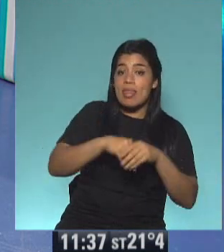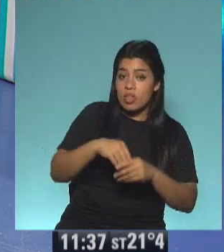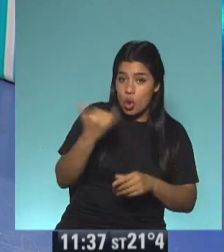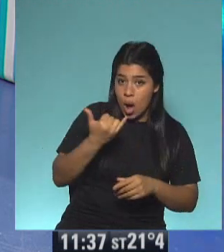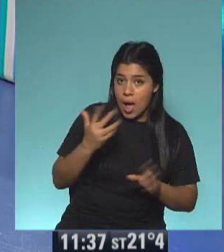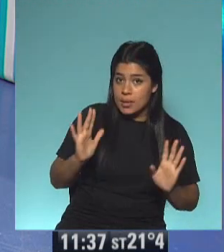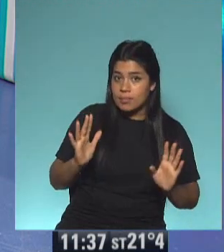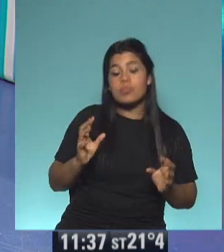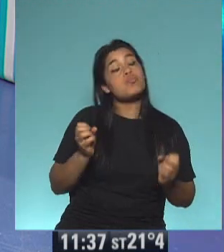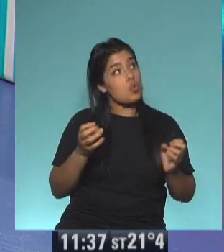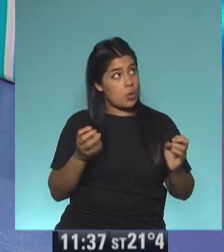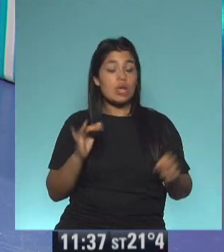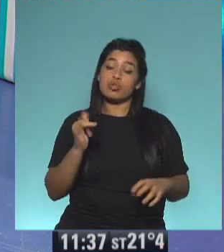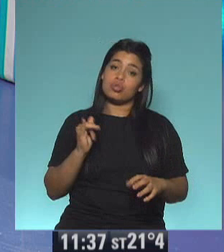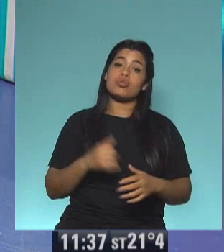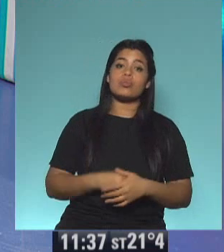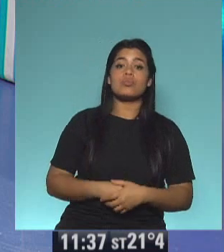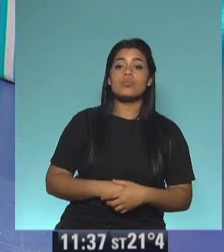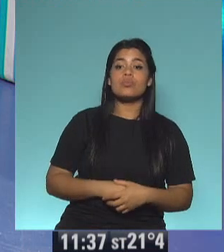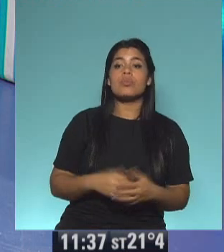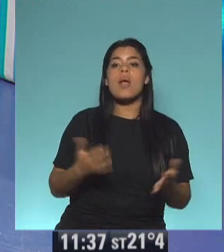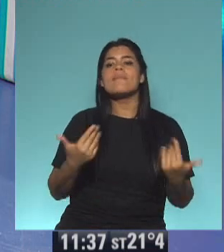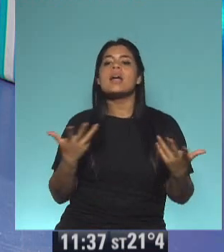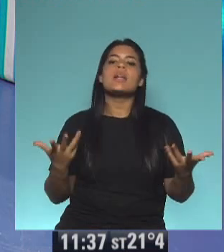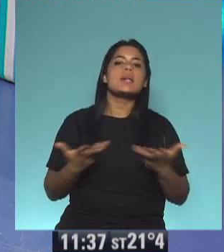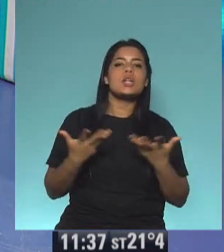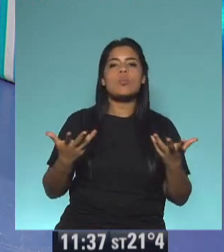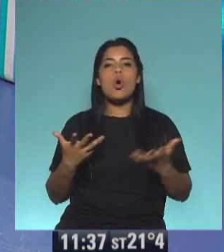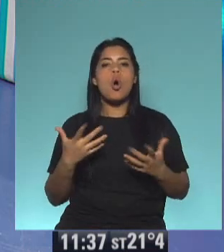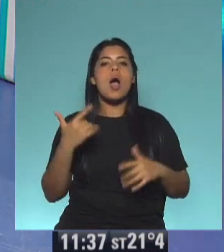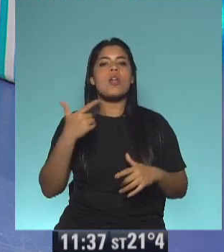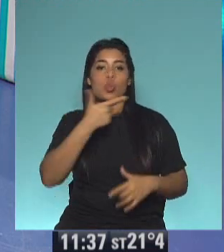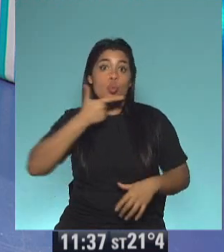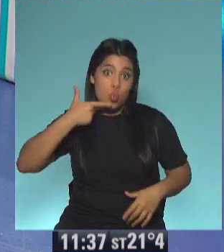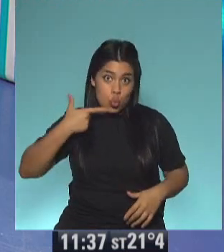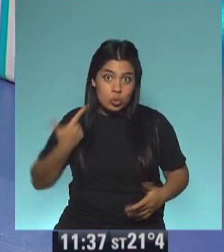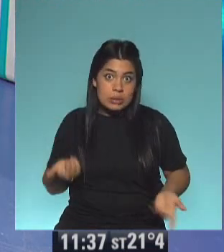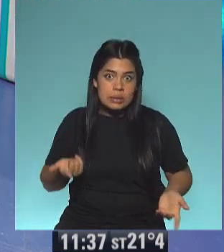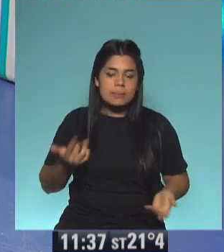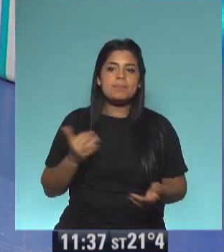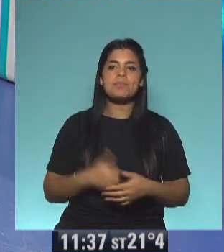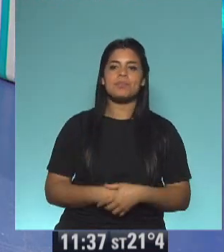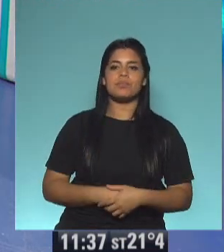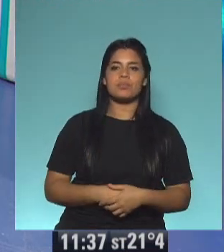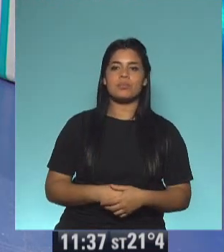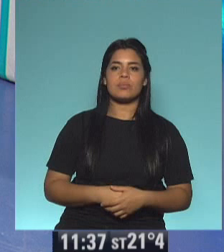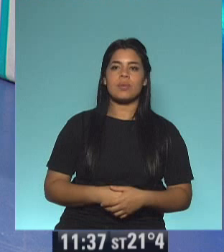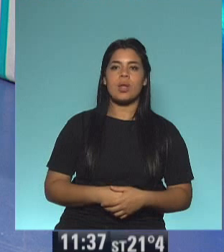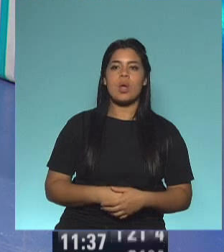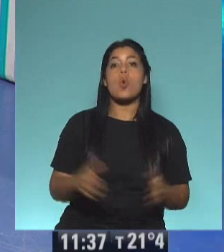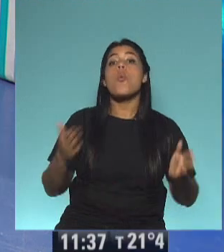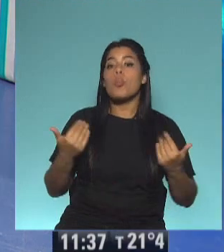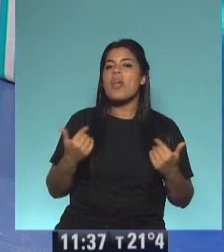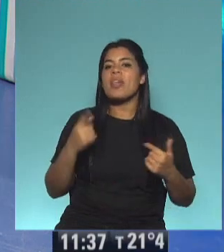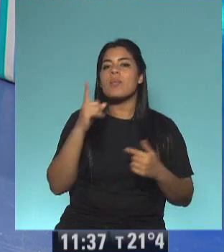Medio cítrico, claro que sí. Tiene un cítrico, puedes hacer para el mate, es algo dulce. Sí. Yo sé puede, que el cítrico puede